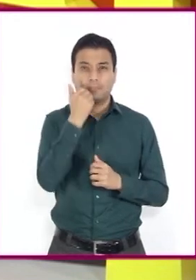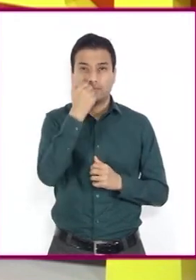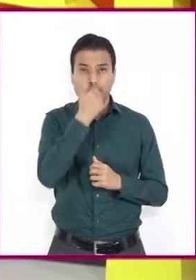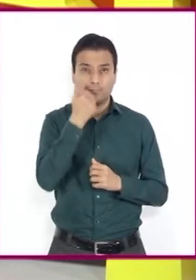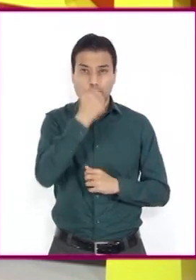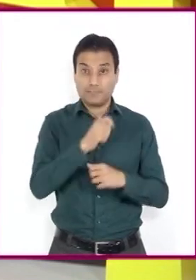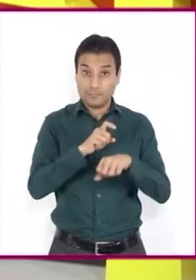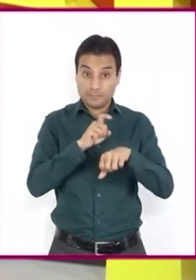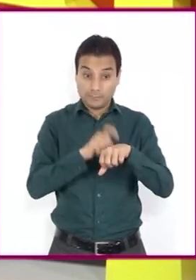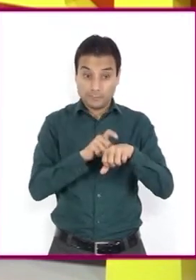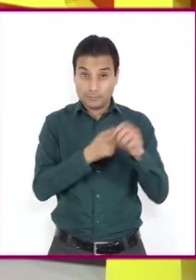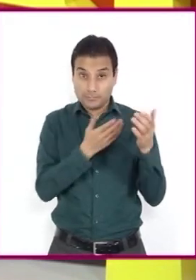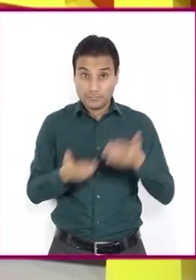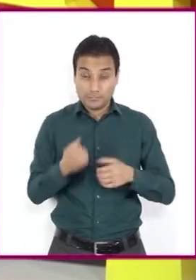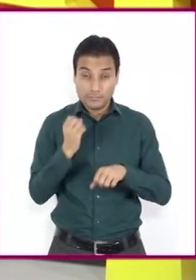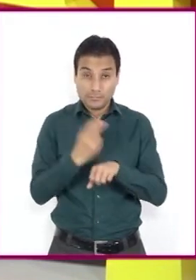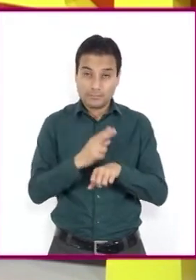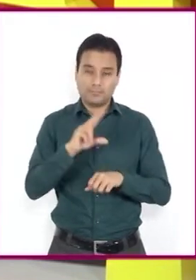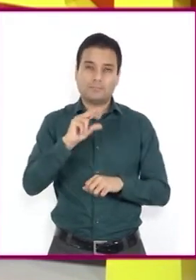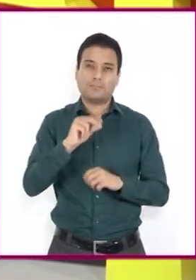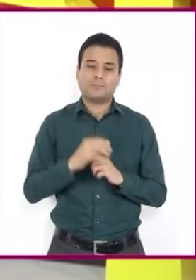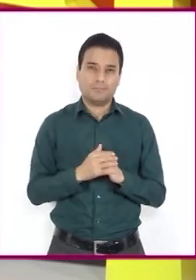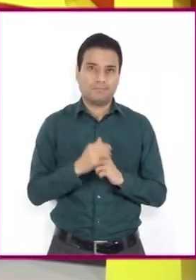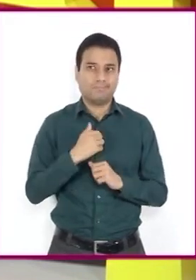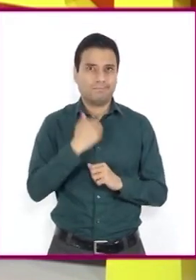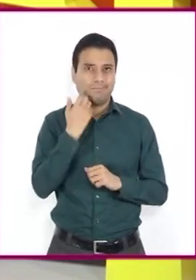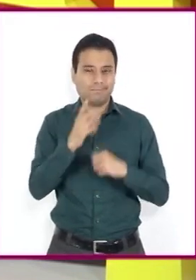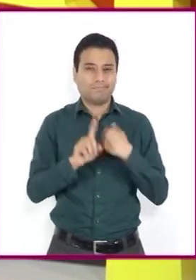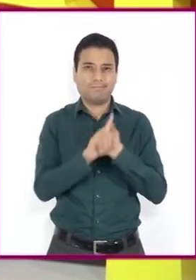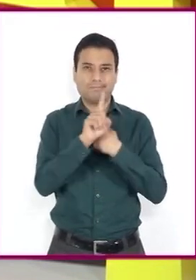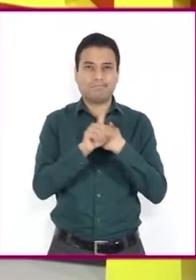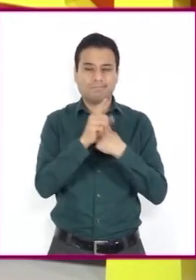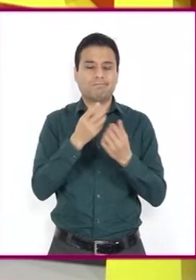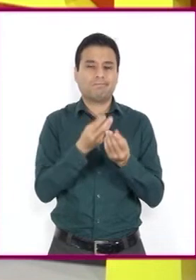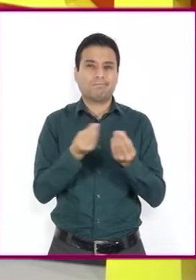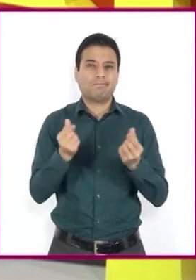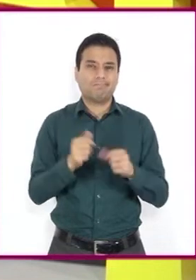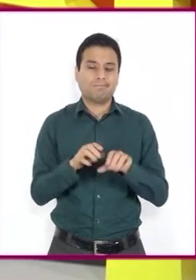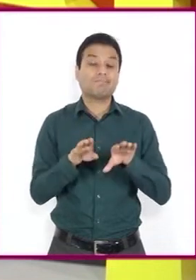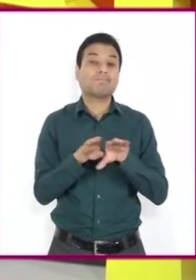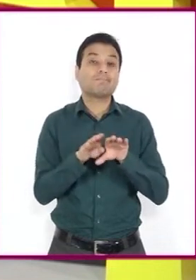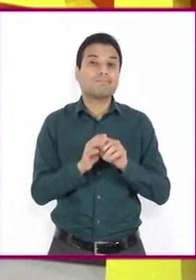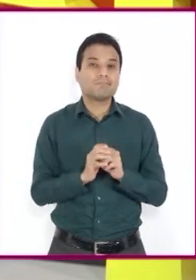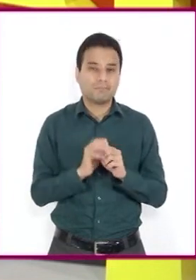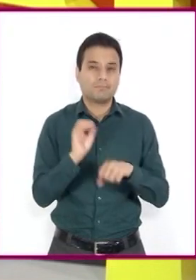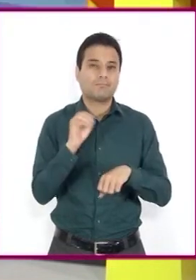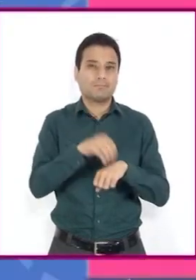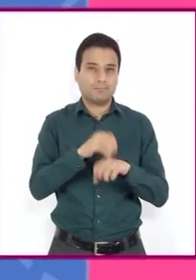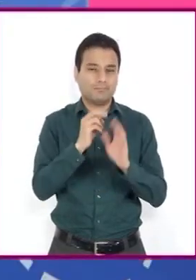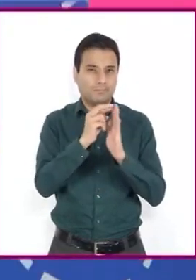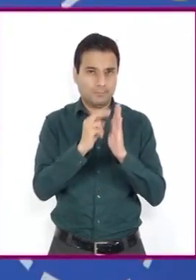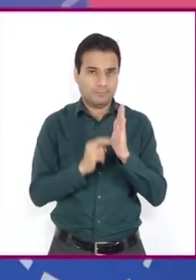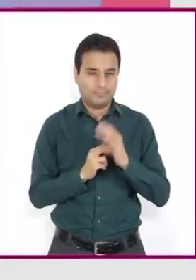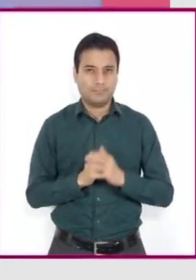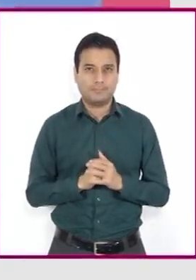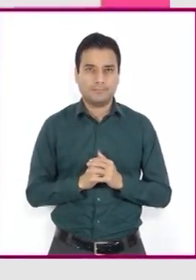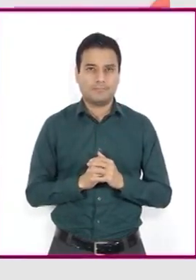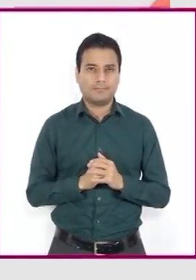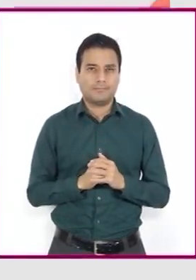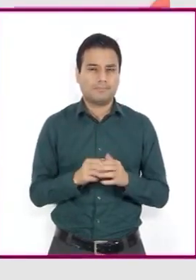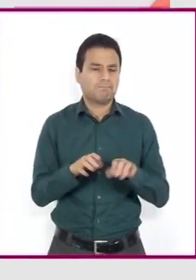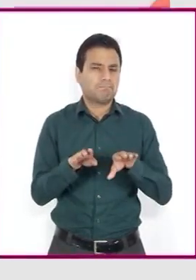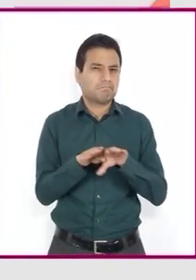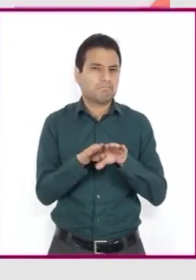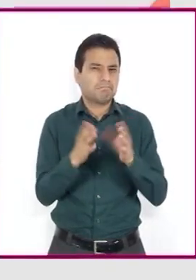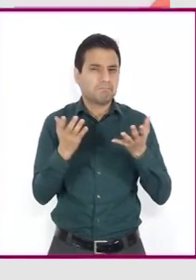aprendizaje y se pretende mejorar o resolver la problemática a través de una regla escolar. Solución.